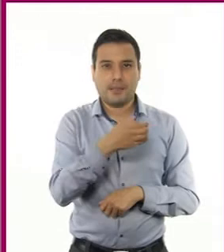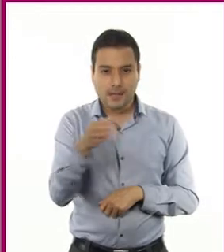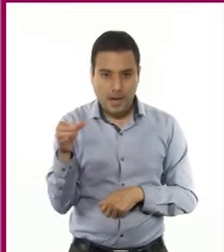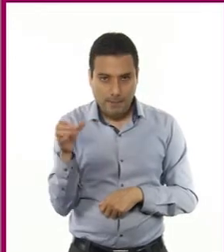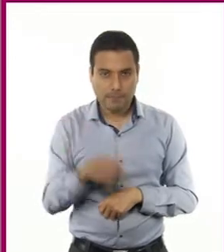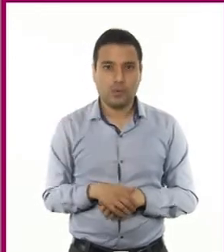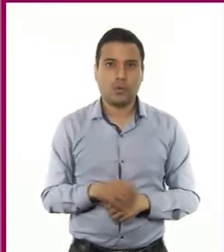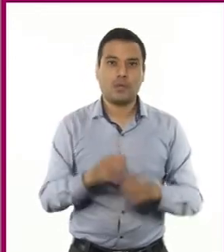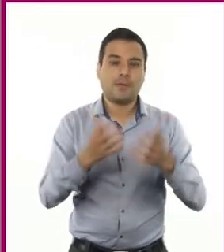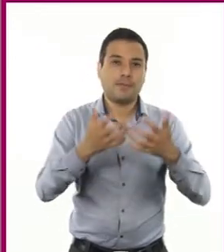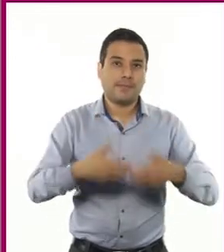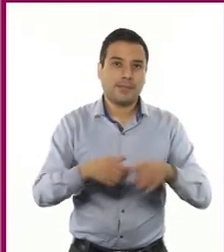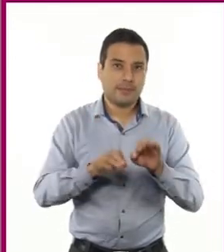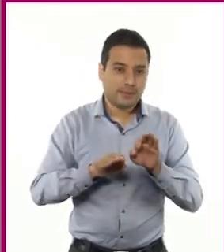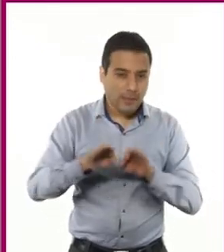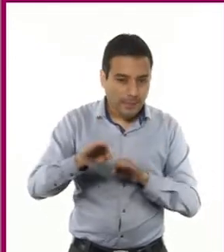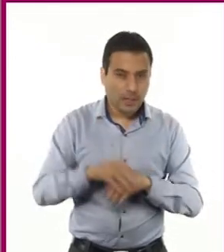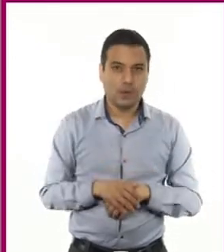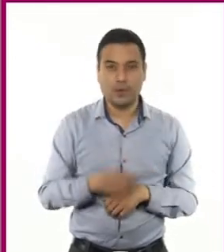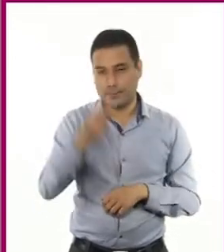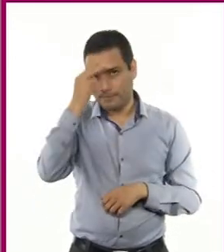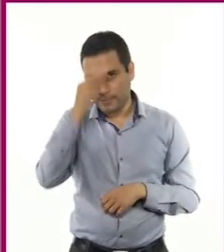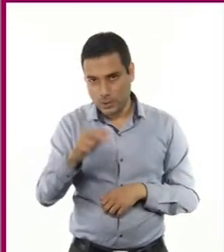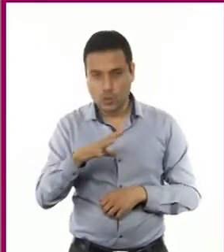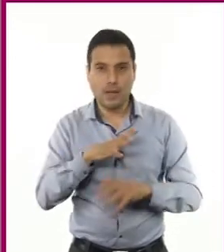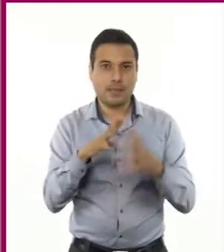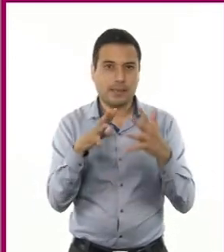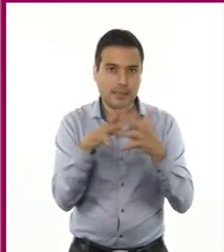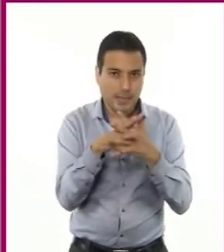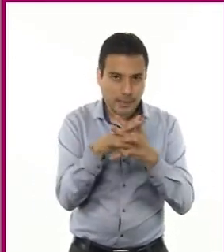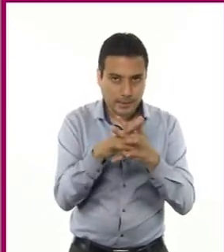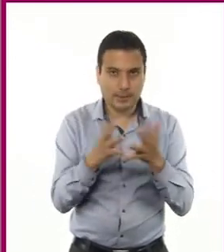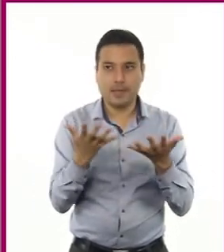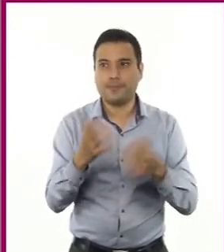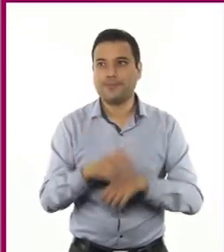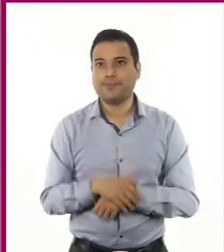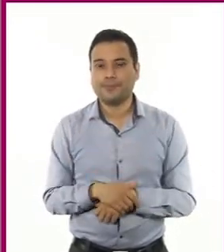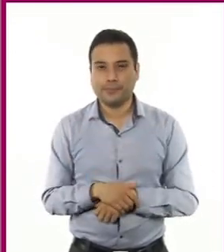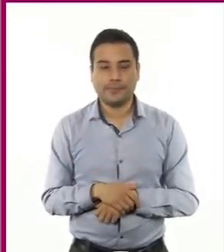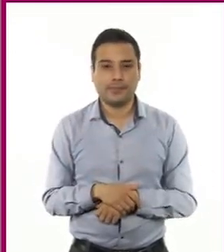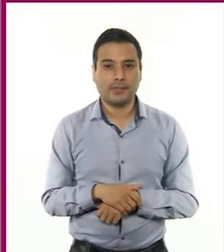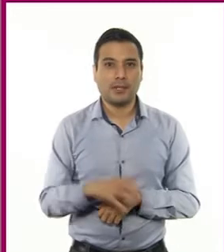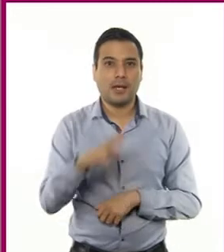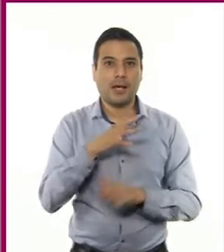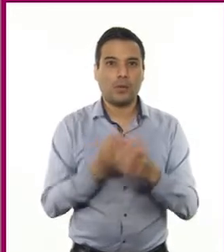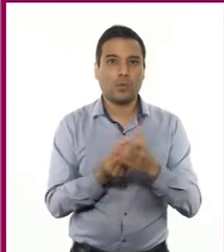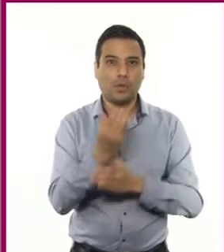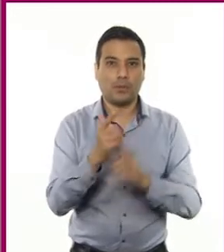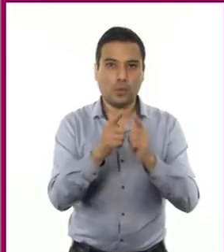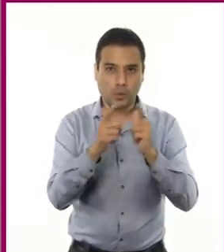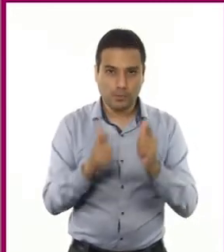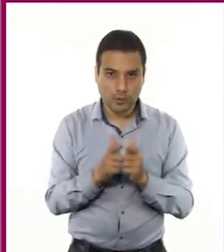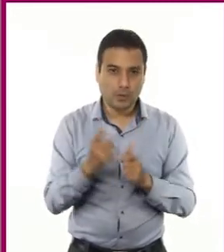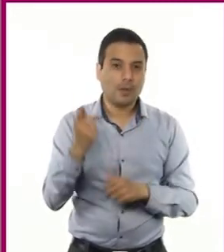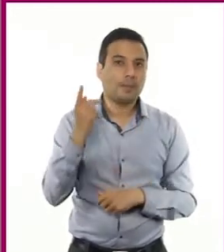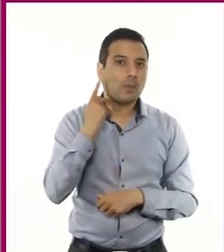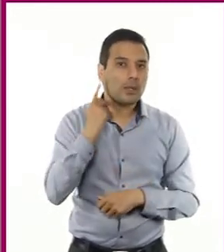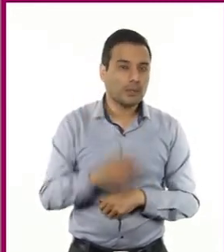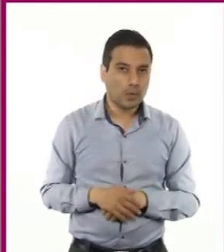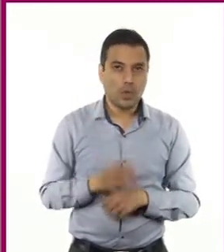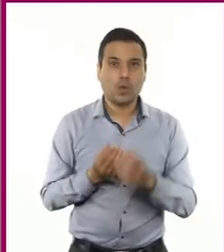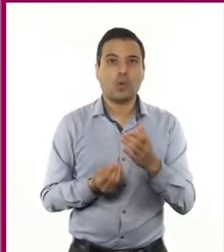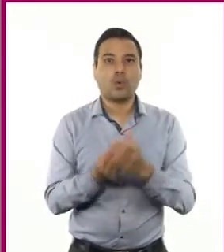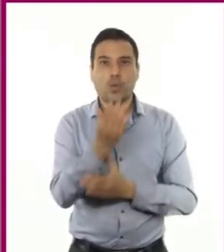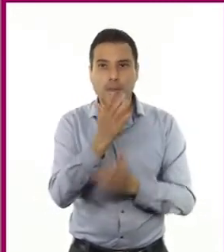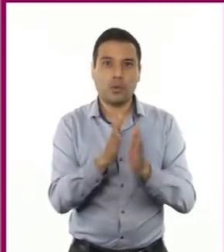mundo laboral. Apareció en México una guerrilla urbana y una guerrilla rural, nuevos partidos, nuevas publicaciones. Y creo